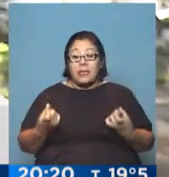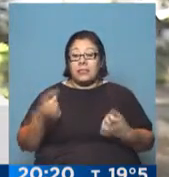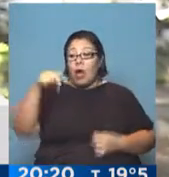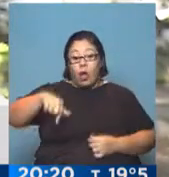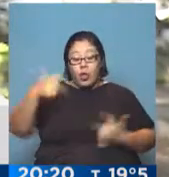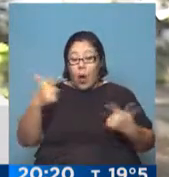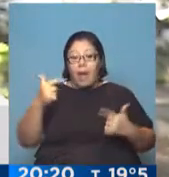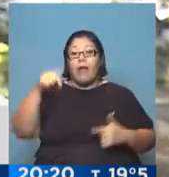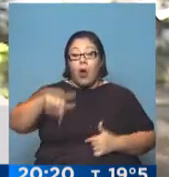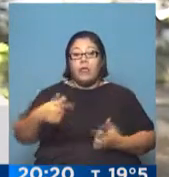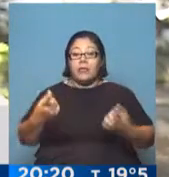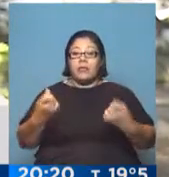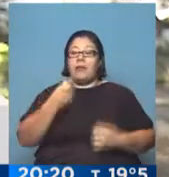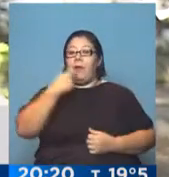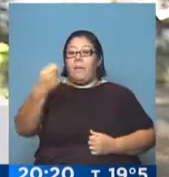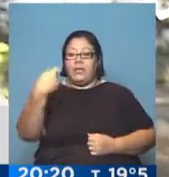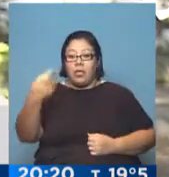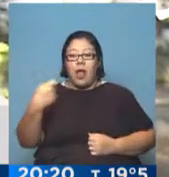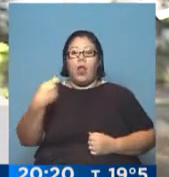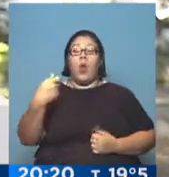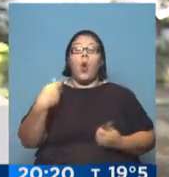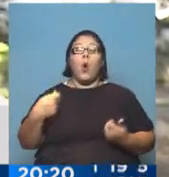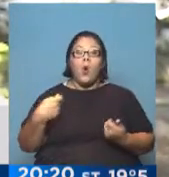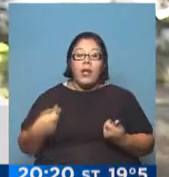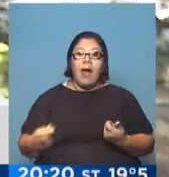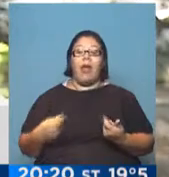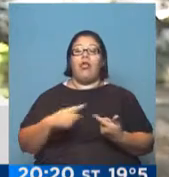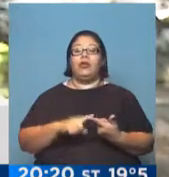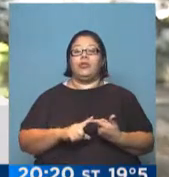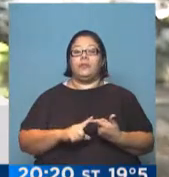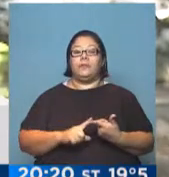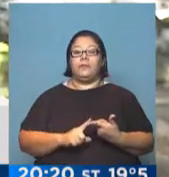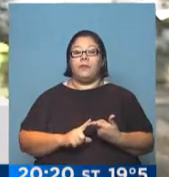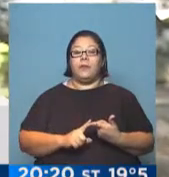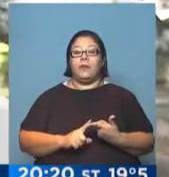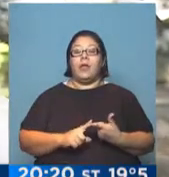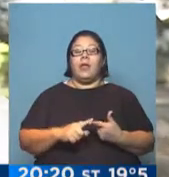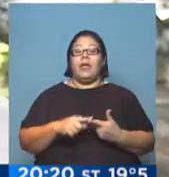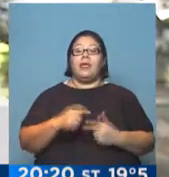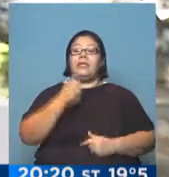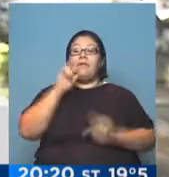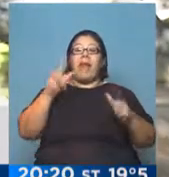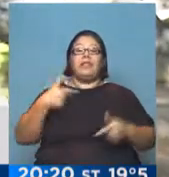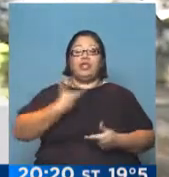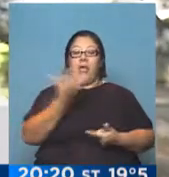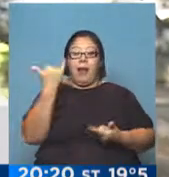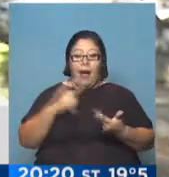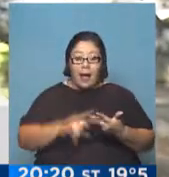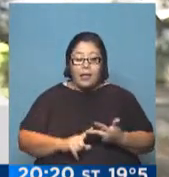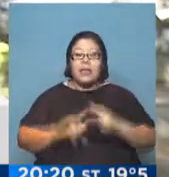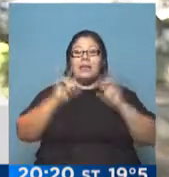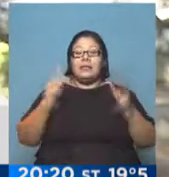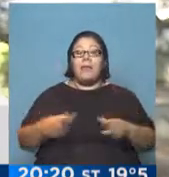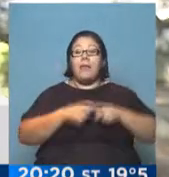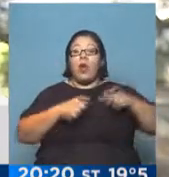en muchos pensionados obviamente jubilados sectores tenedores o titulares de planes sociales se le dé a los autónomos